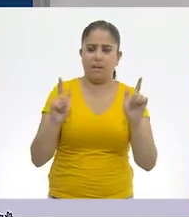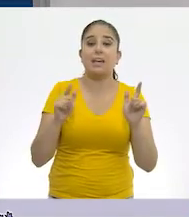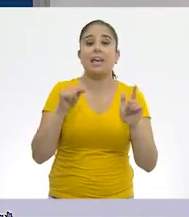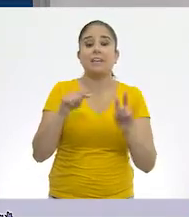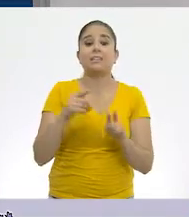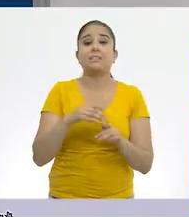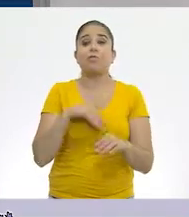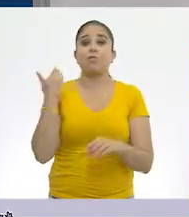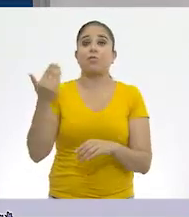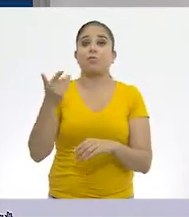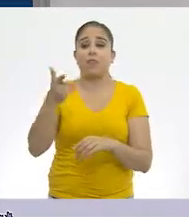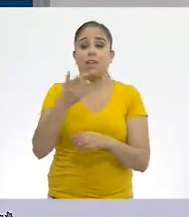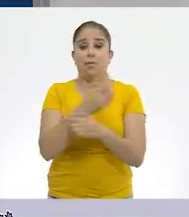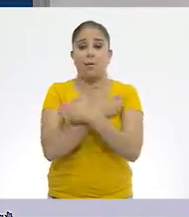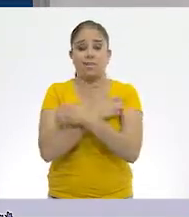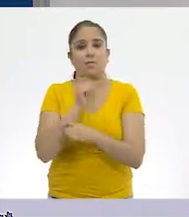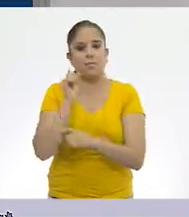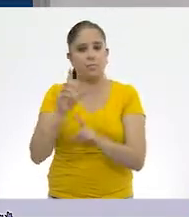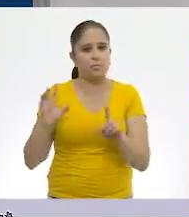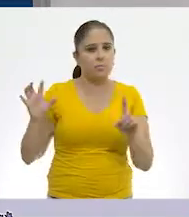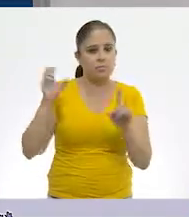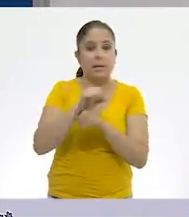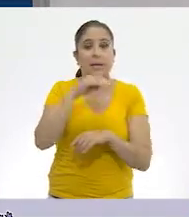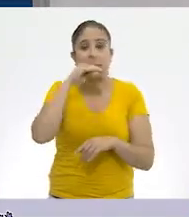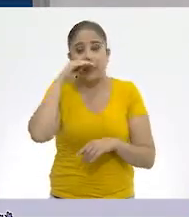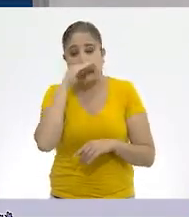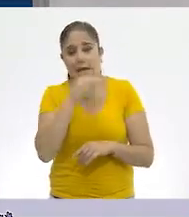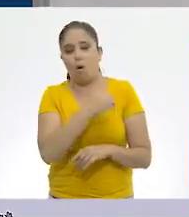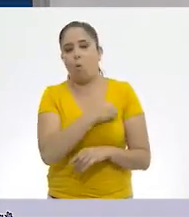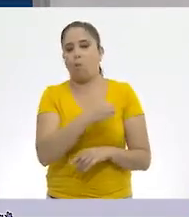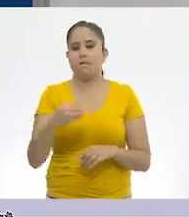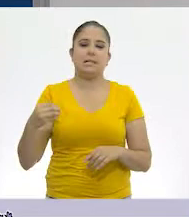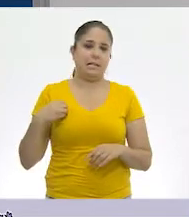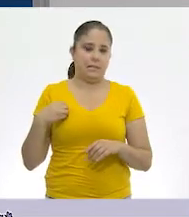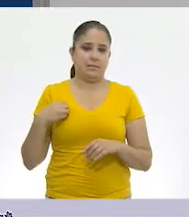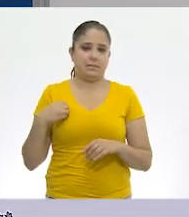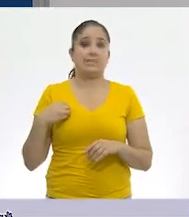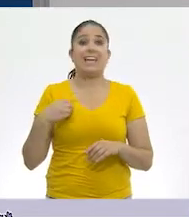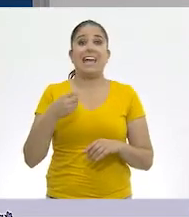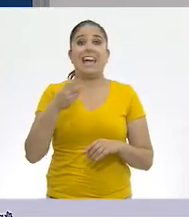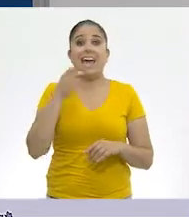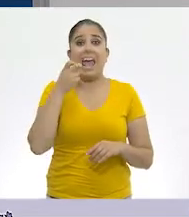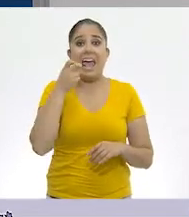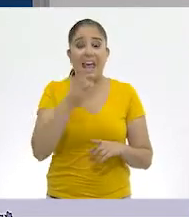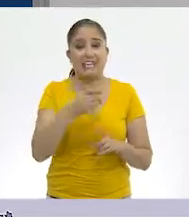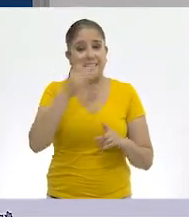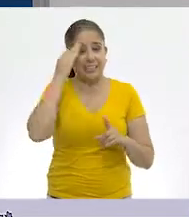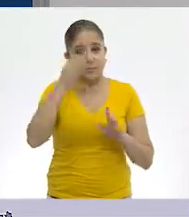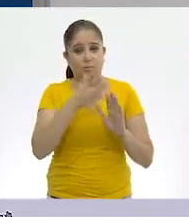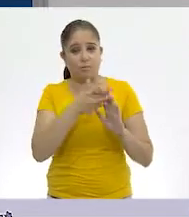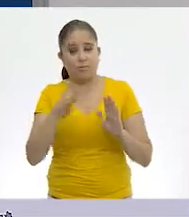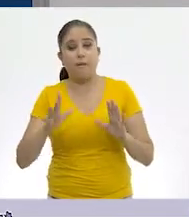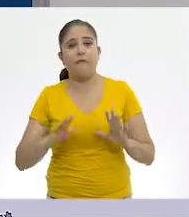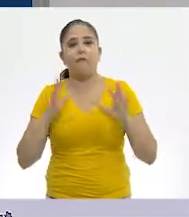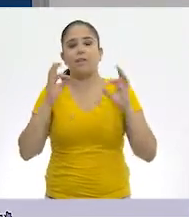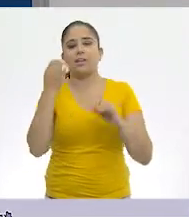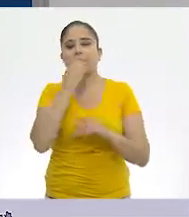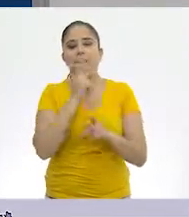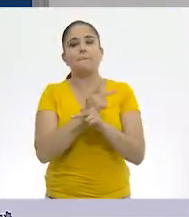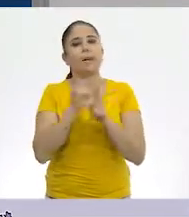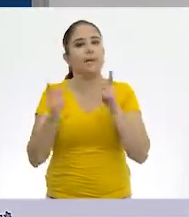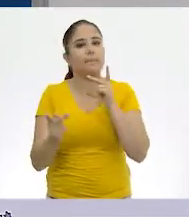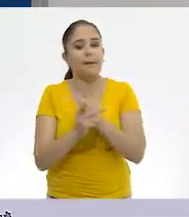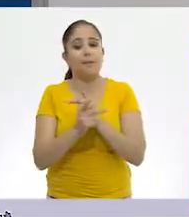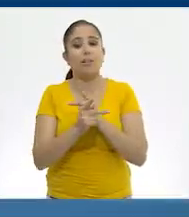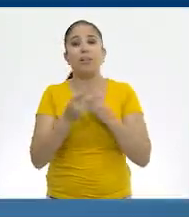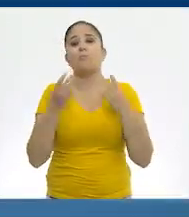lograr que la educación también llegara a ser gratuita y obligatoria. Fue en esta época en la que se fundó la Escuela Nacional Preparatoria